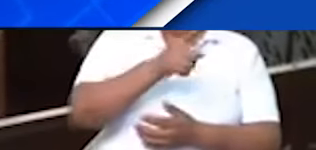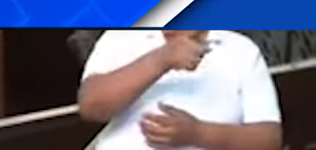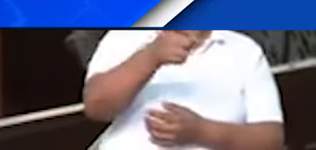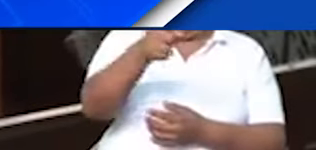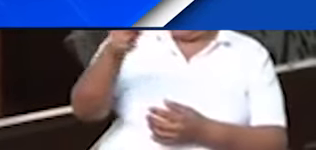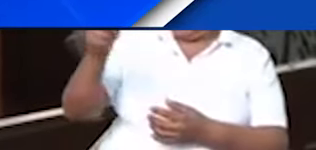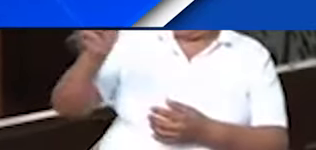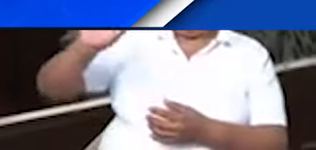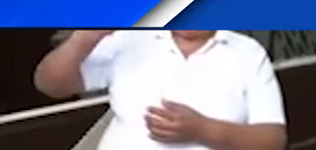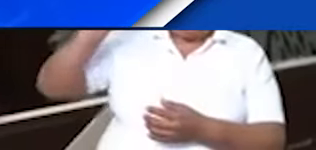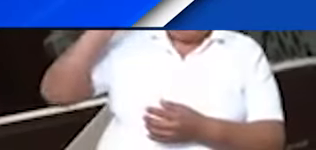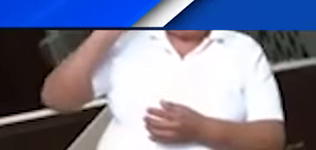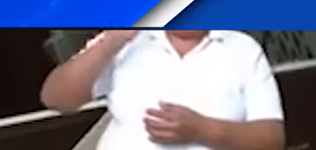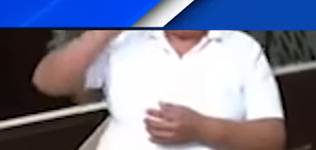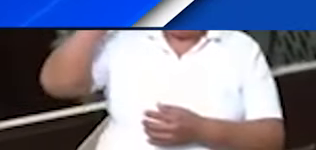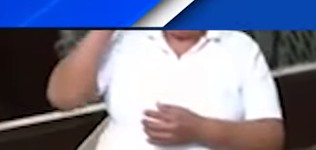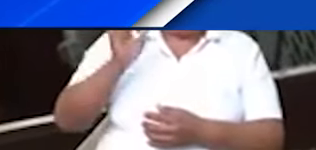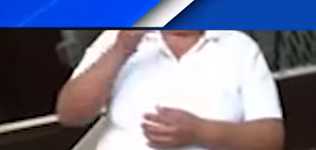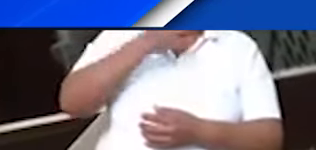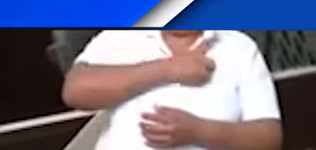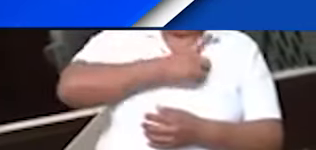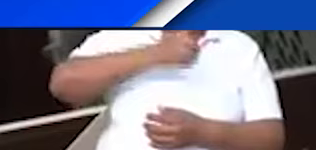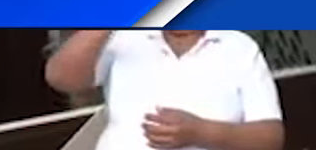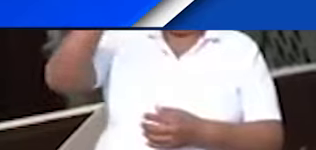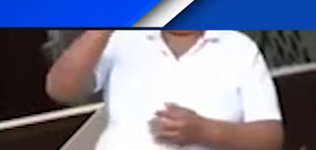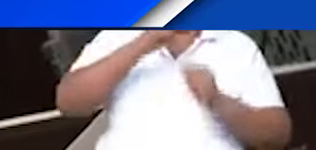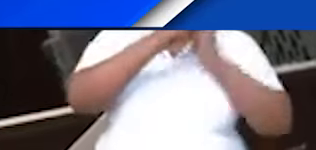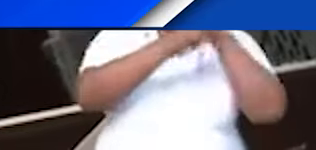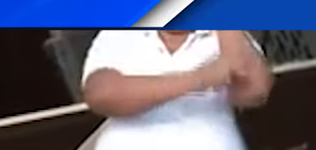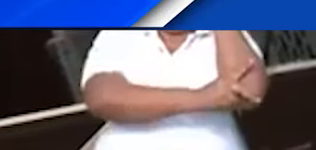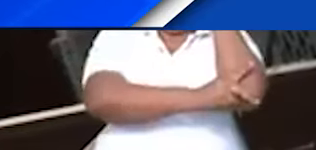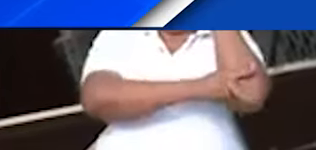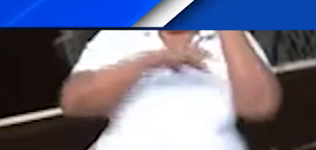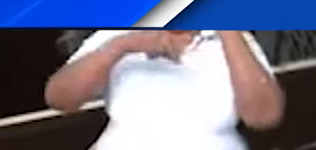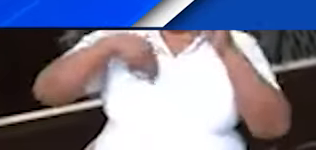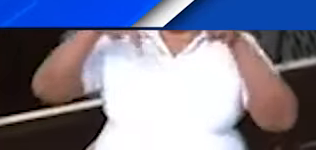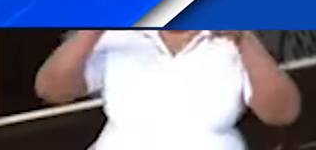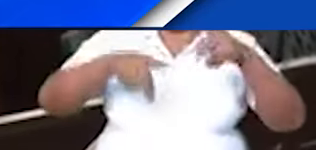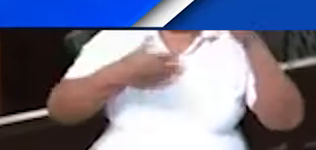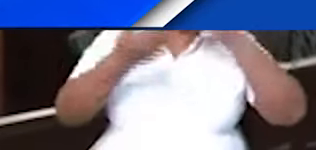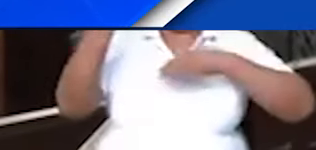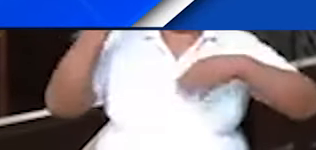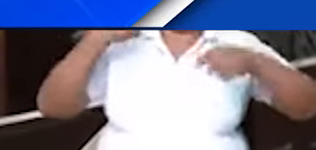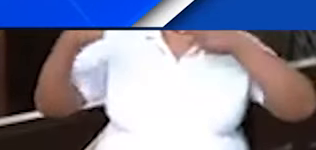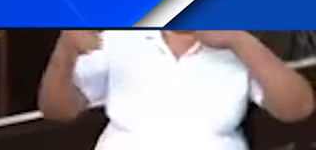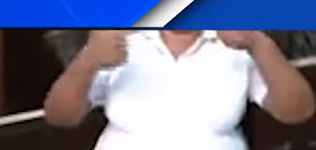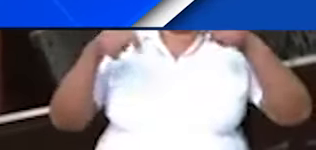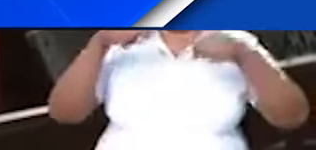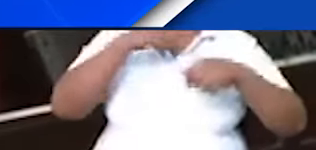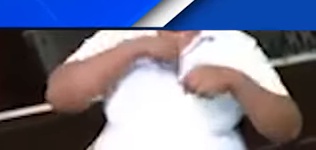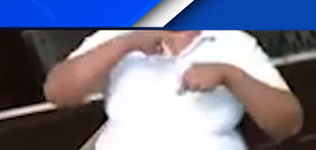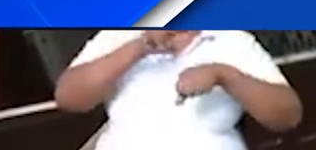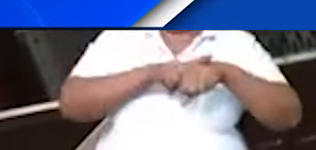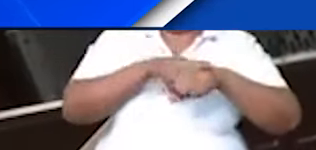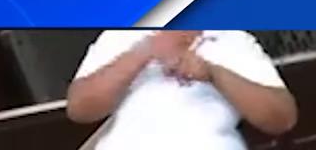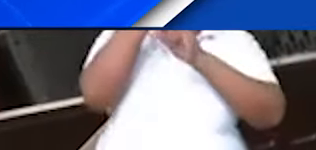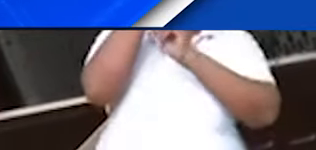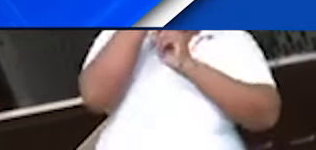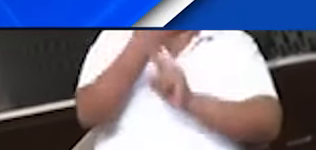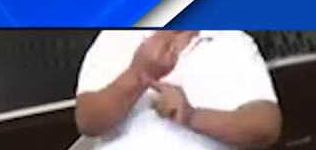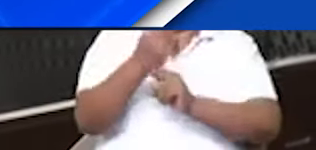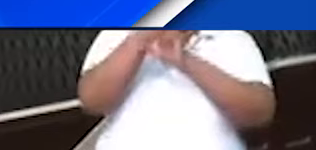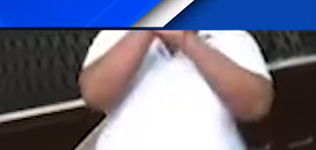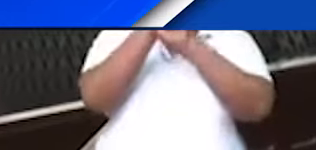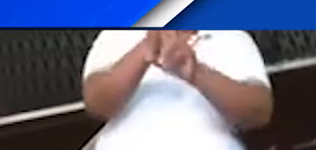Prometen solemnemente ante Dios, la patria, nuestros héroes nacionales y nuestro honor respetar